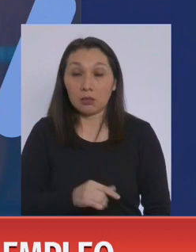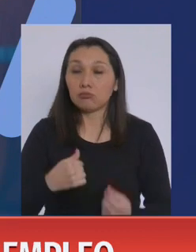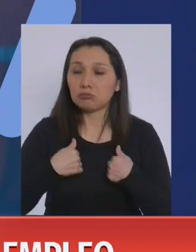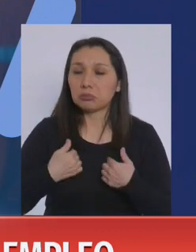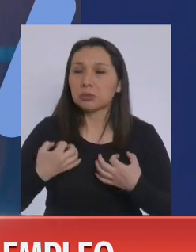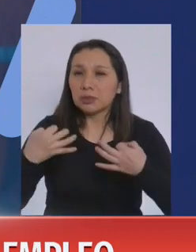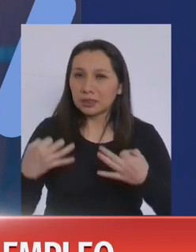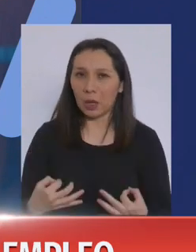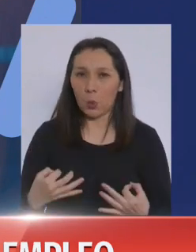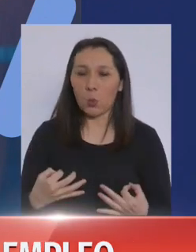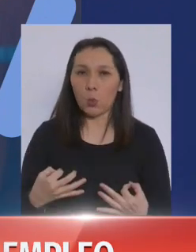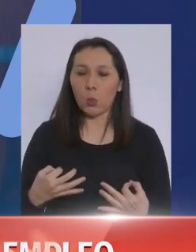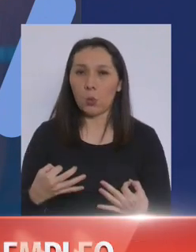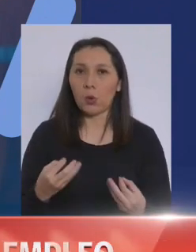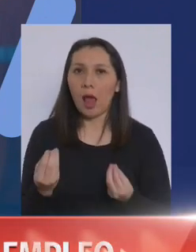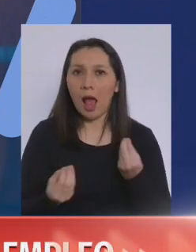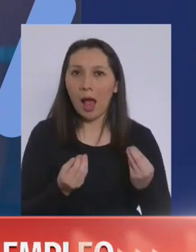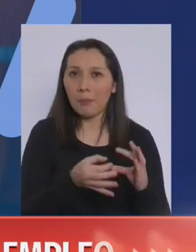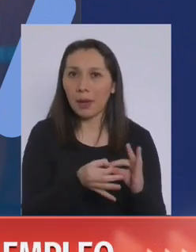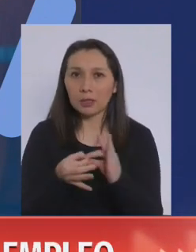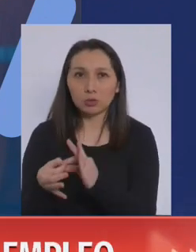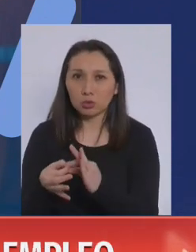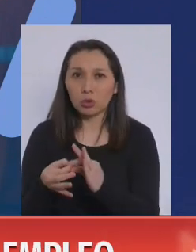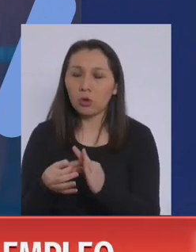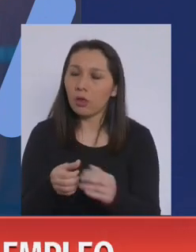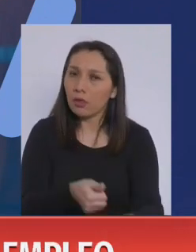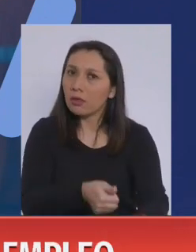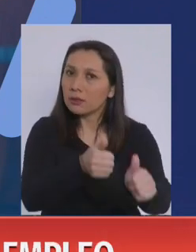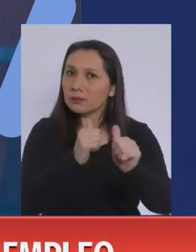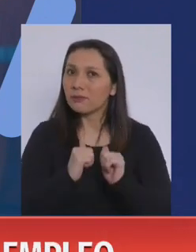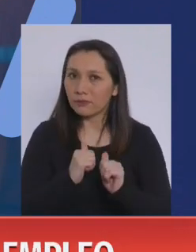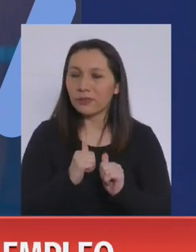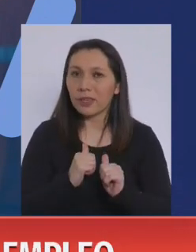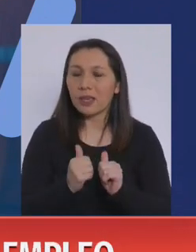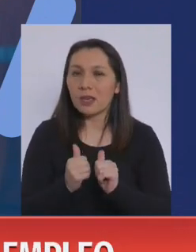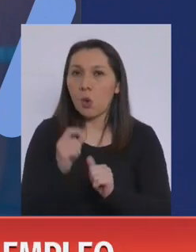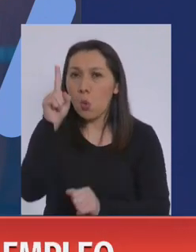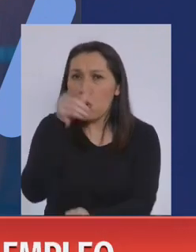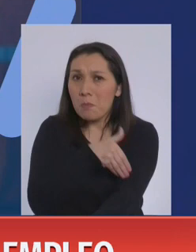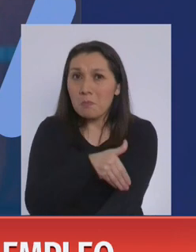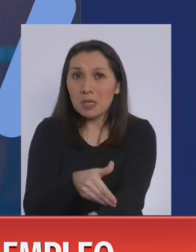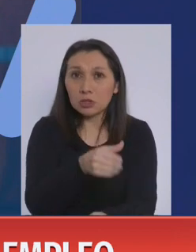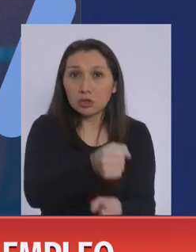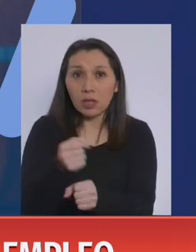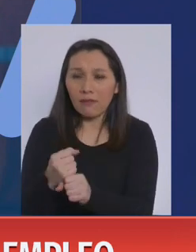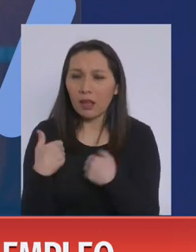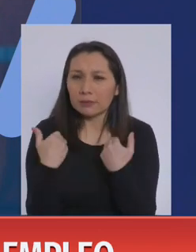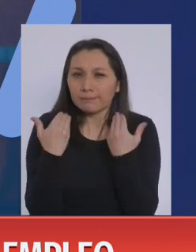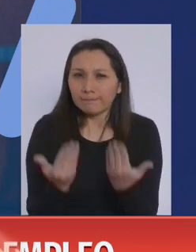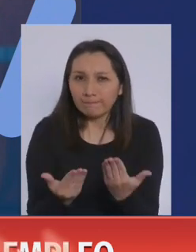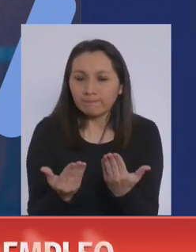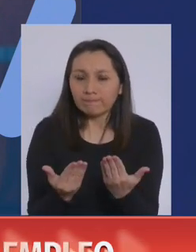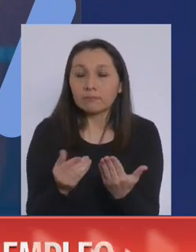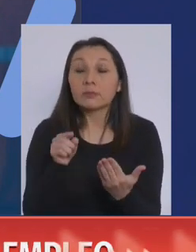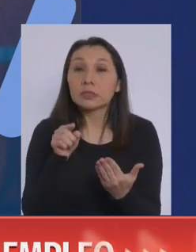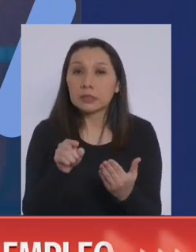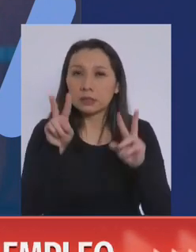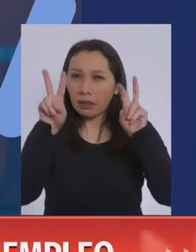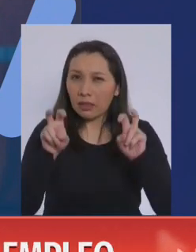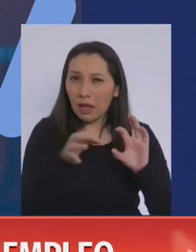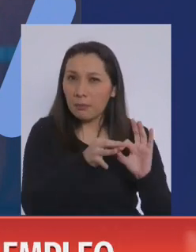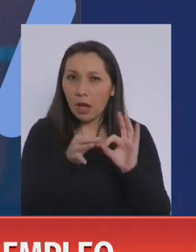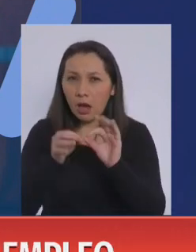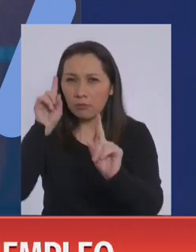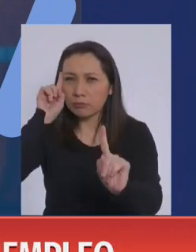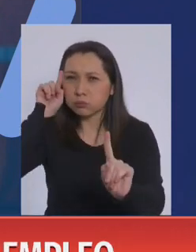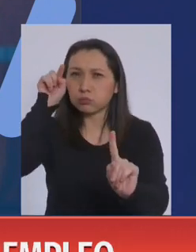estoy seguro que la causa, el desafío de crear 1 millón de empleos es una causa o